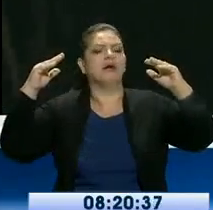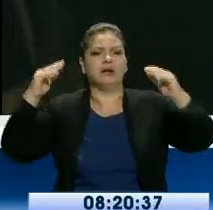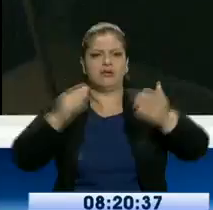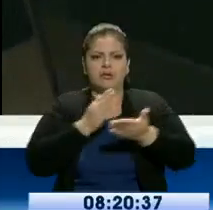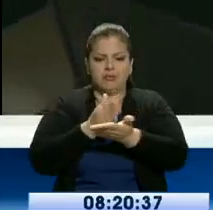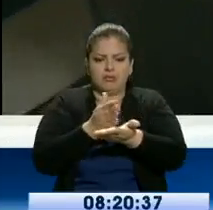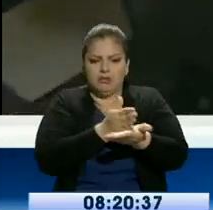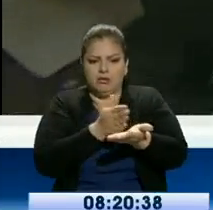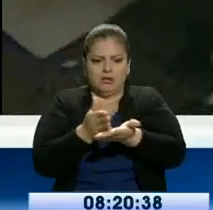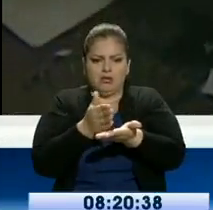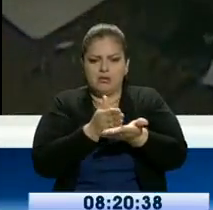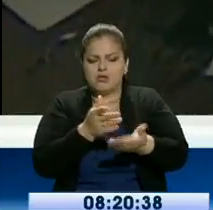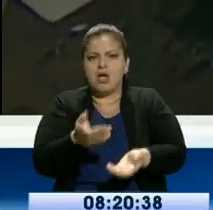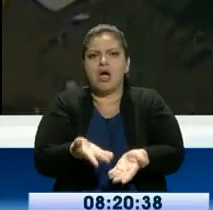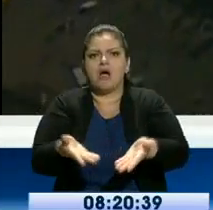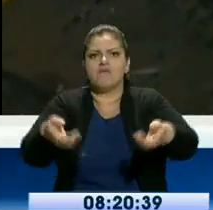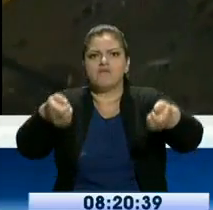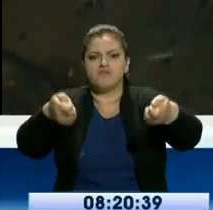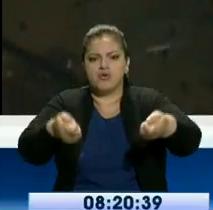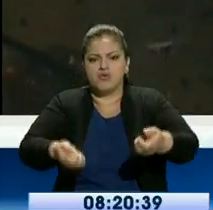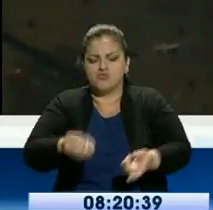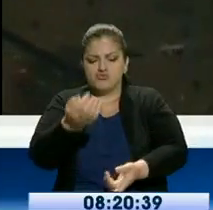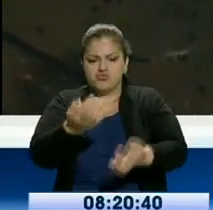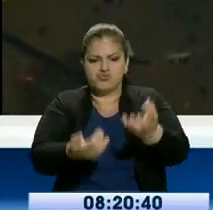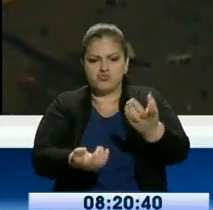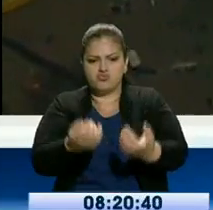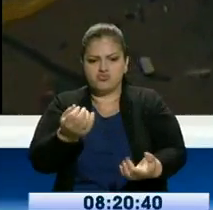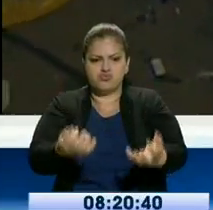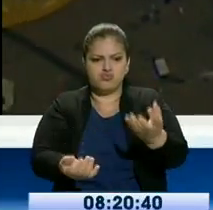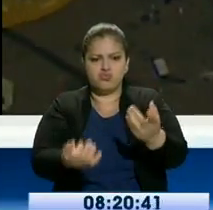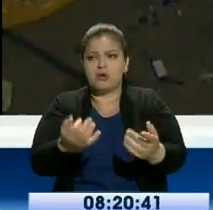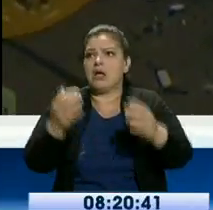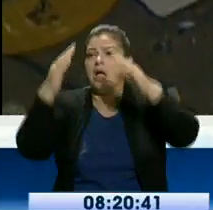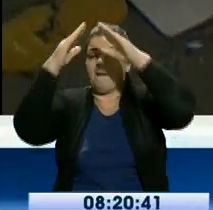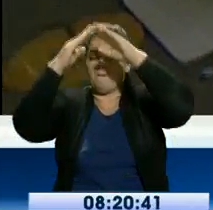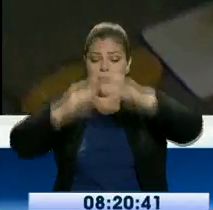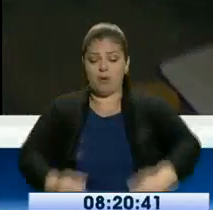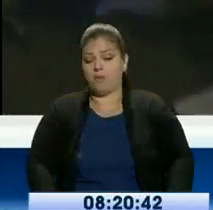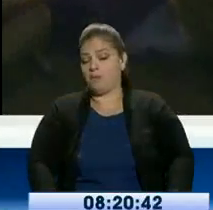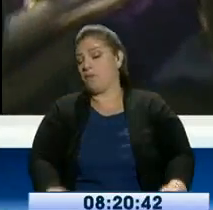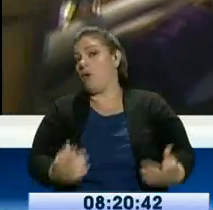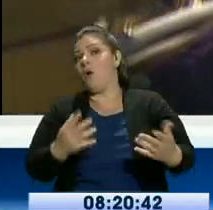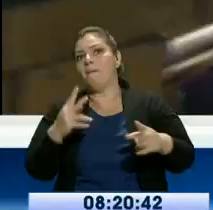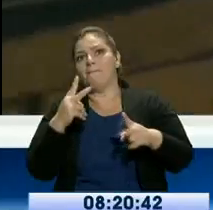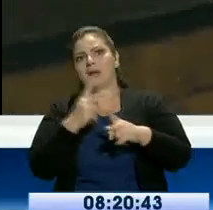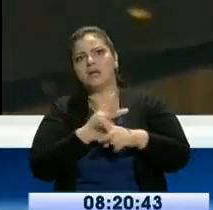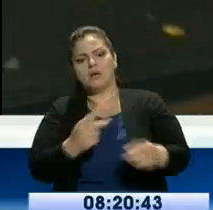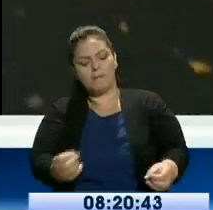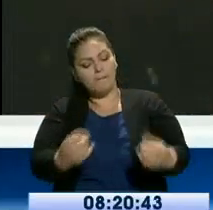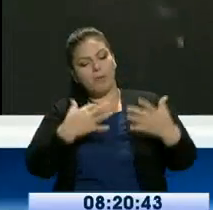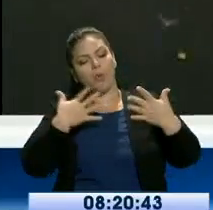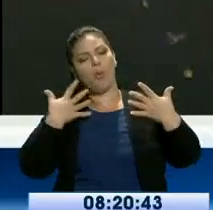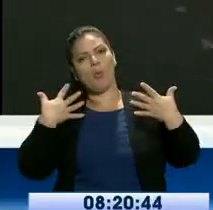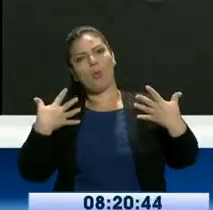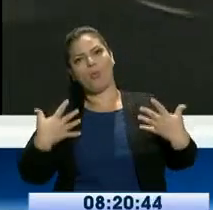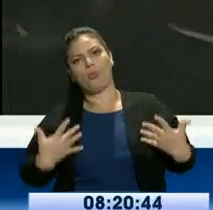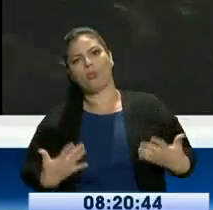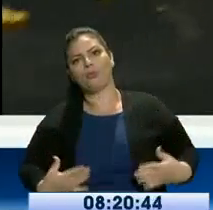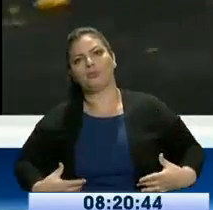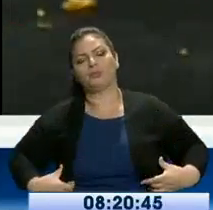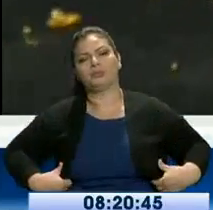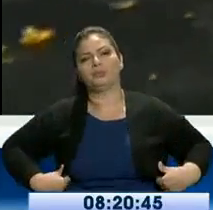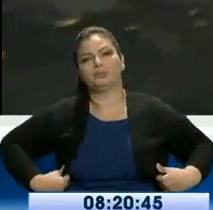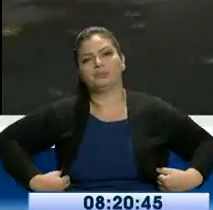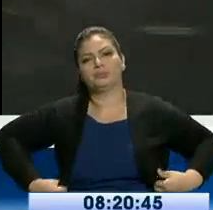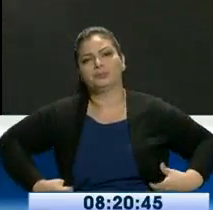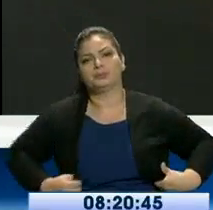atrás. Ahí vino el plato y comenzó a partirse del caliente que estaba, cayó en la cocina y se partió